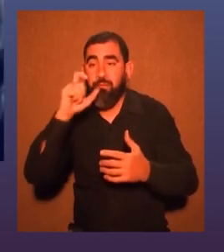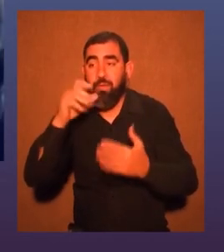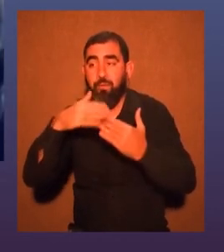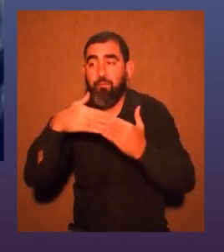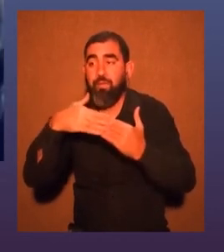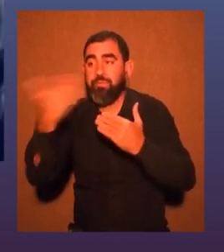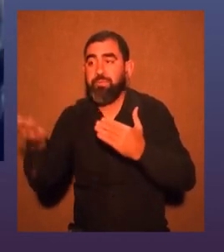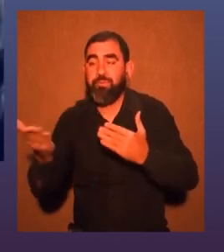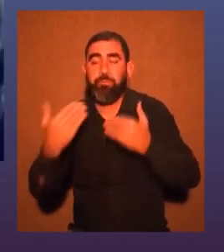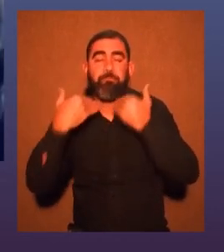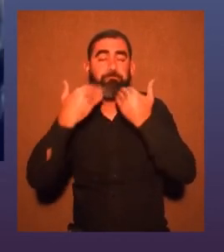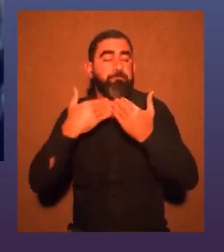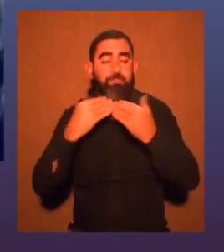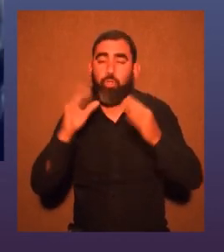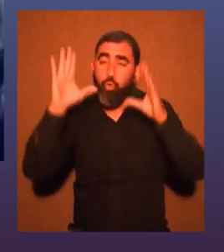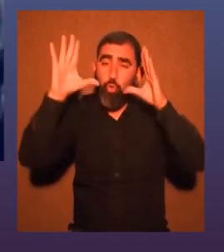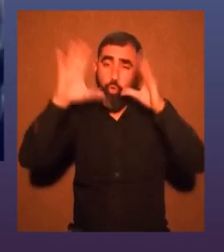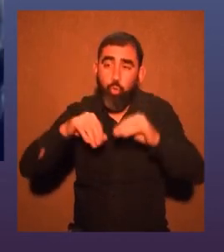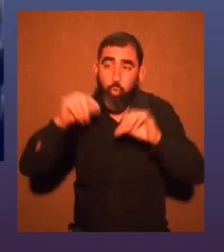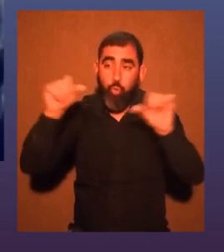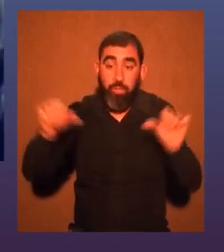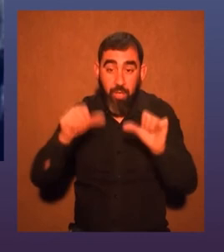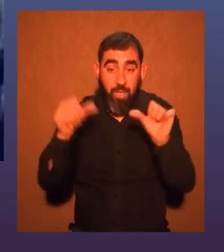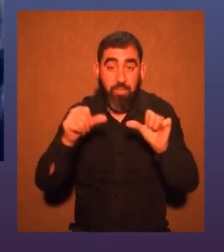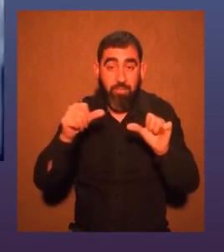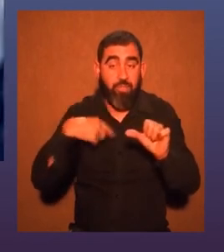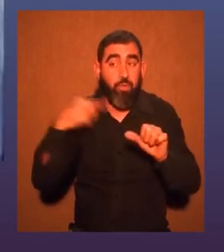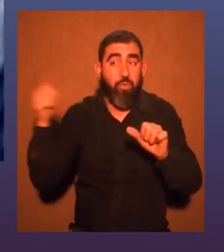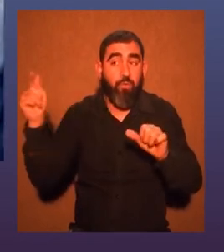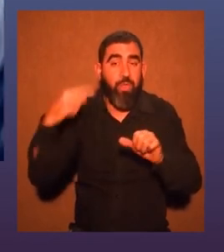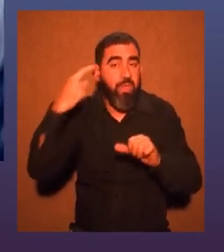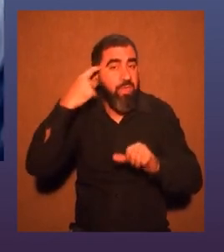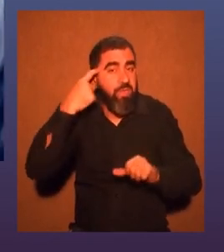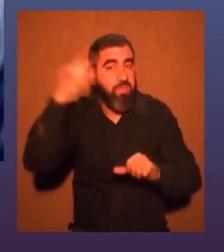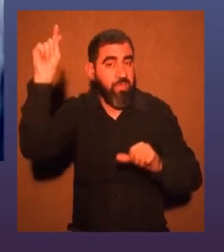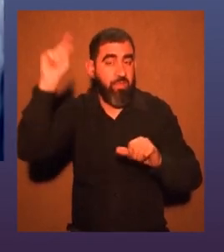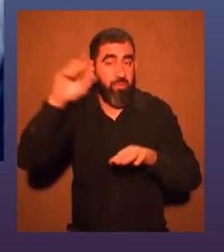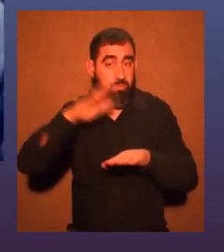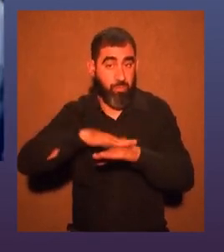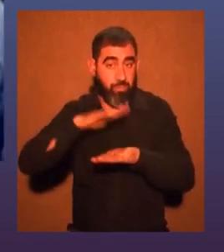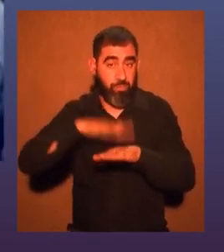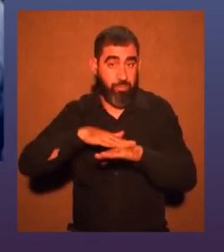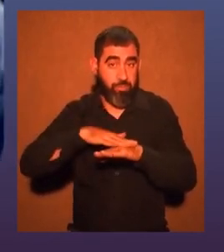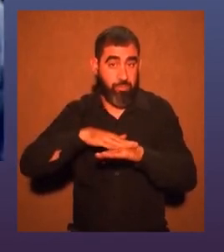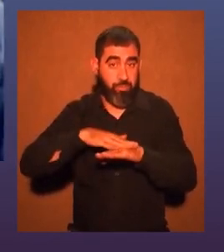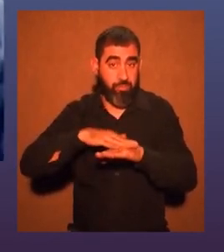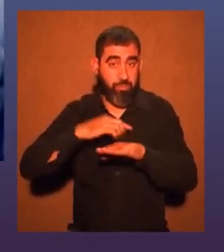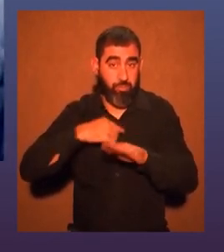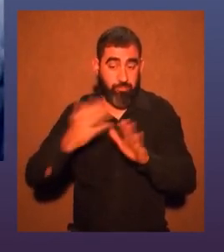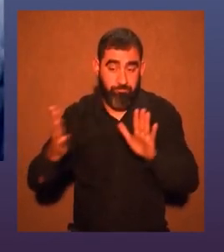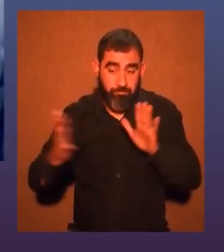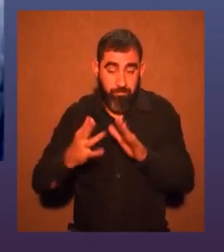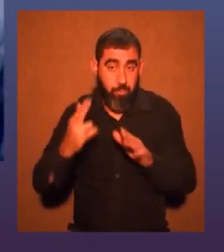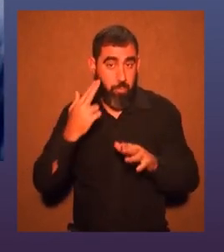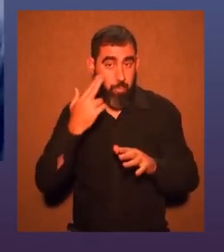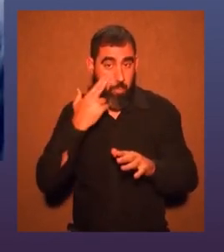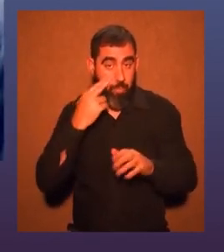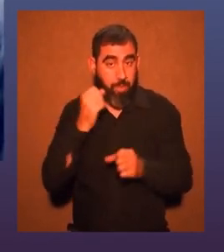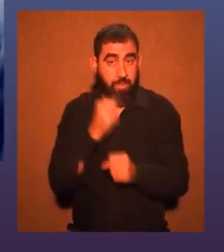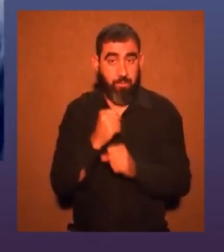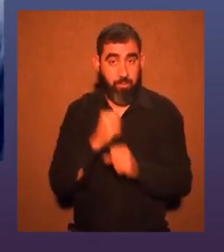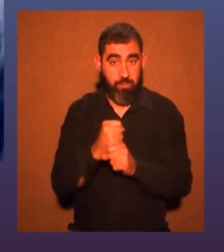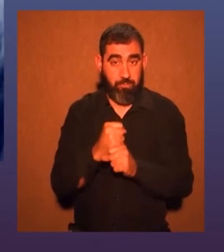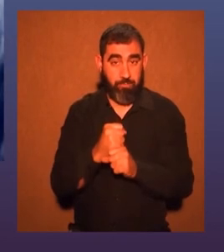vecino, no sé, todo eso sí. Uno lo empieza a permear en el momento en el que uno se enfrenta a los problemas del